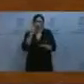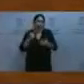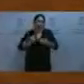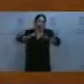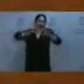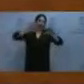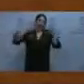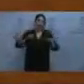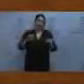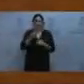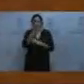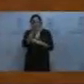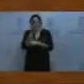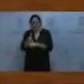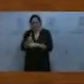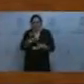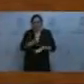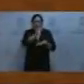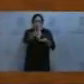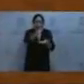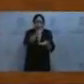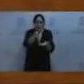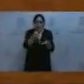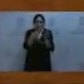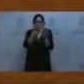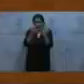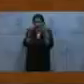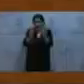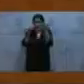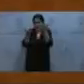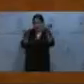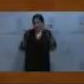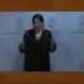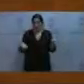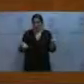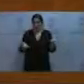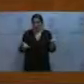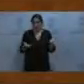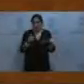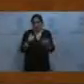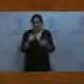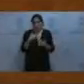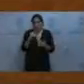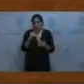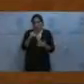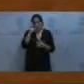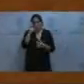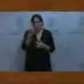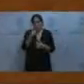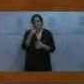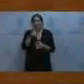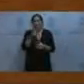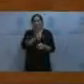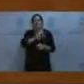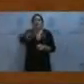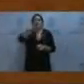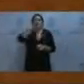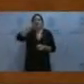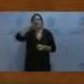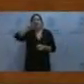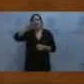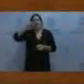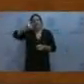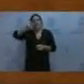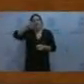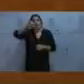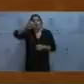de entregas de trofeos de una empresa audiovisual. Bueno, yo oí hablar al señor Pierna Vieja de esto, ¿no? Y usted en el pasado